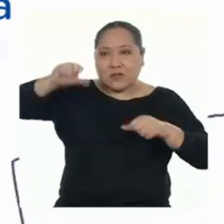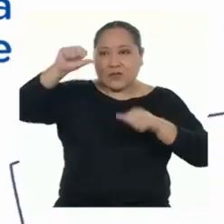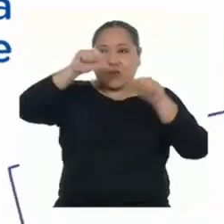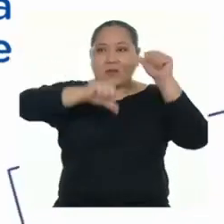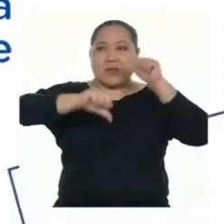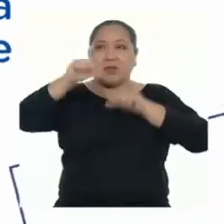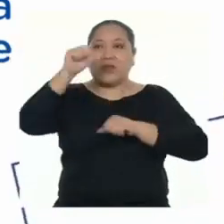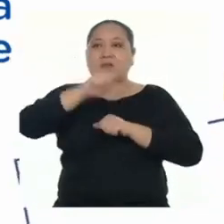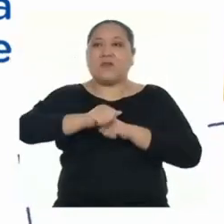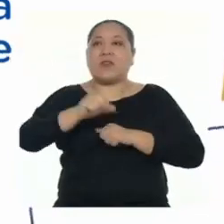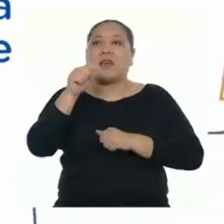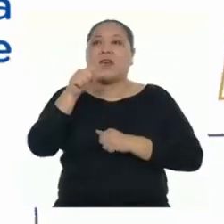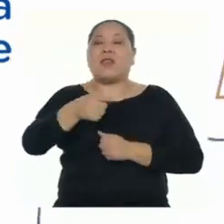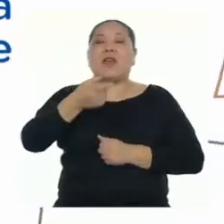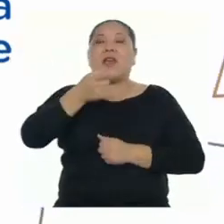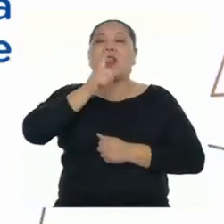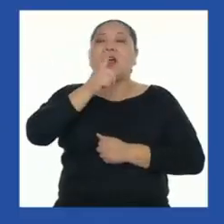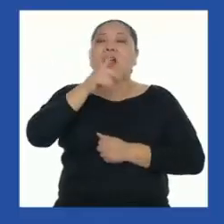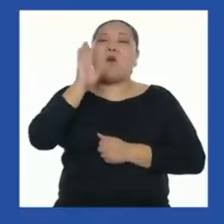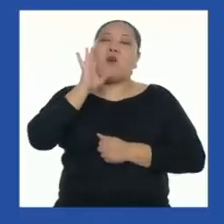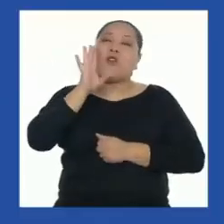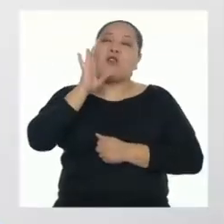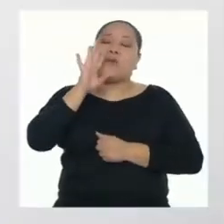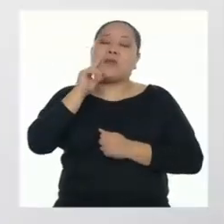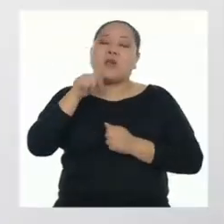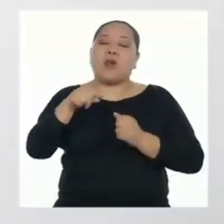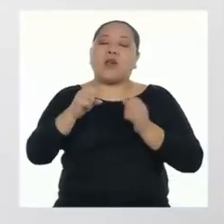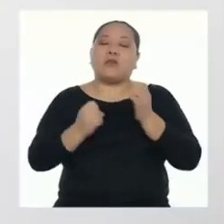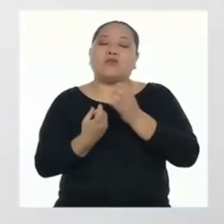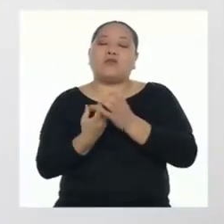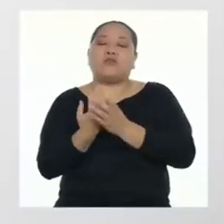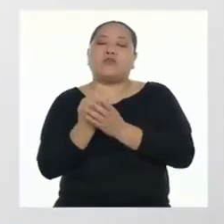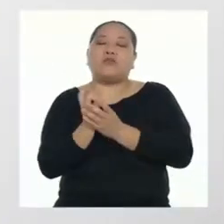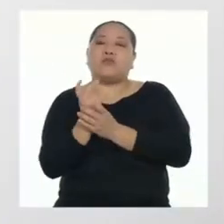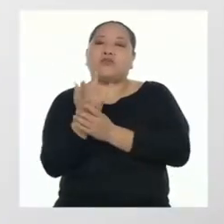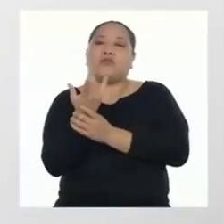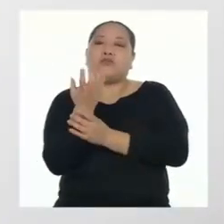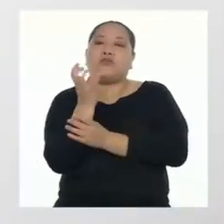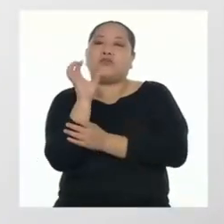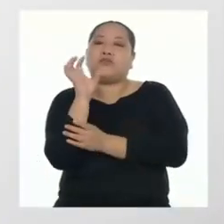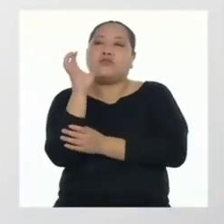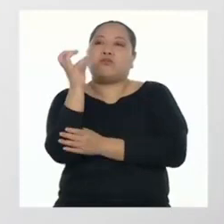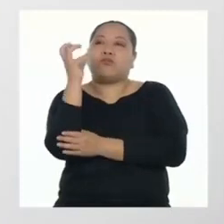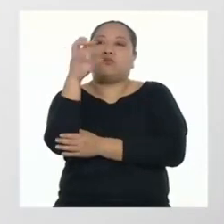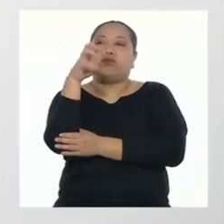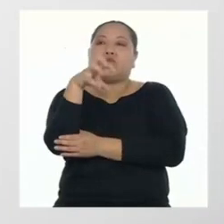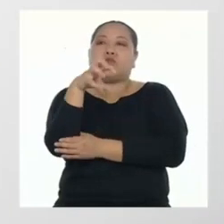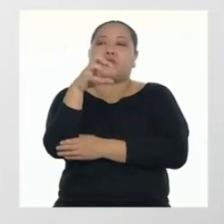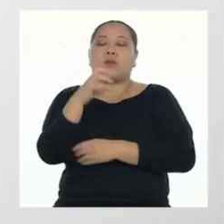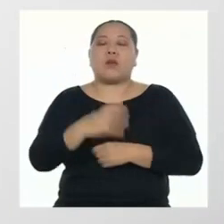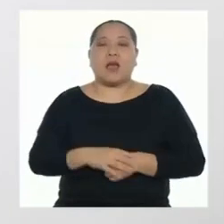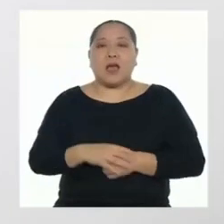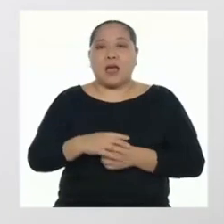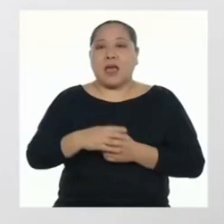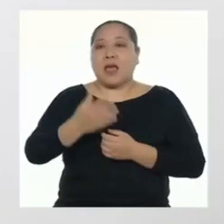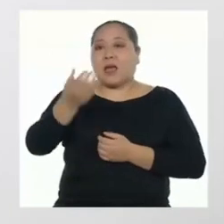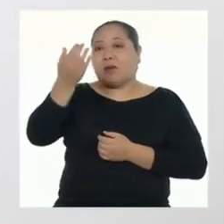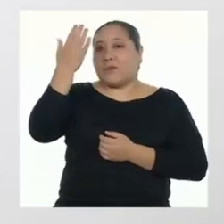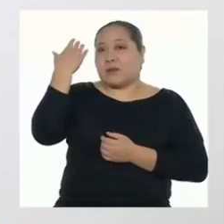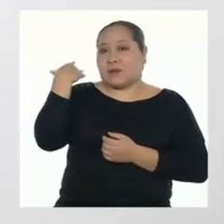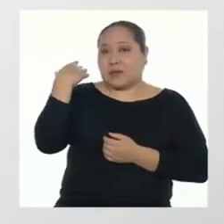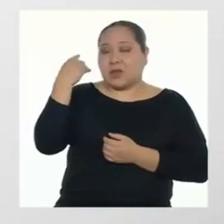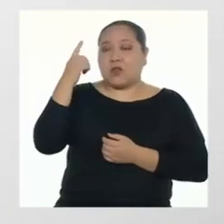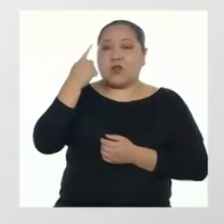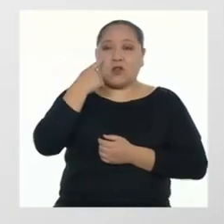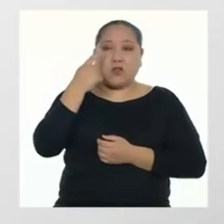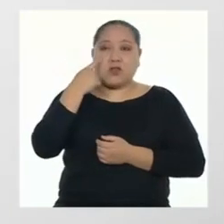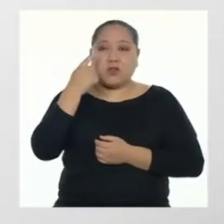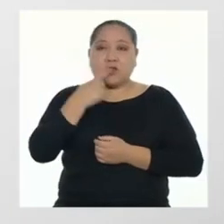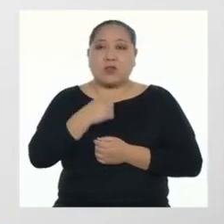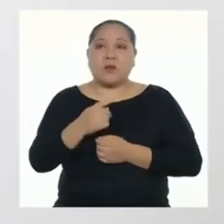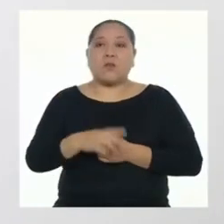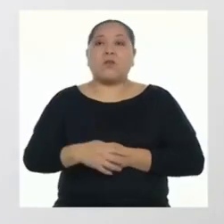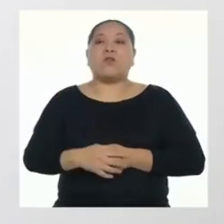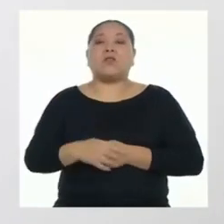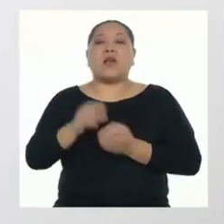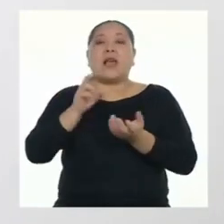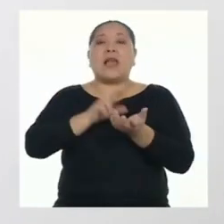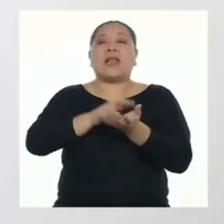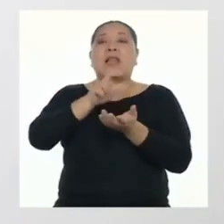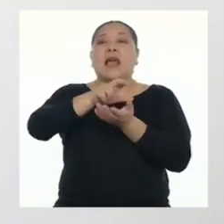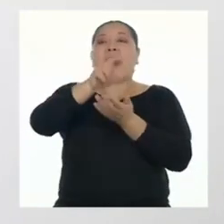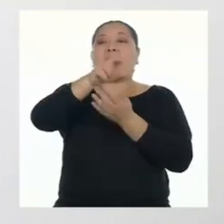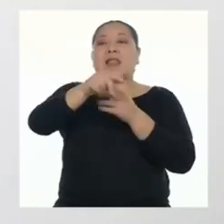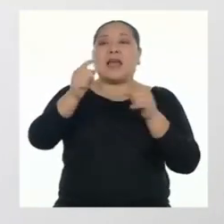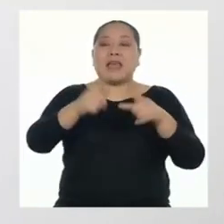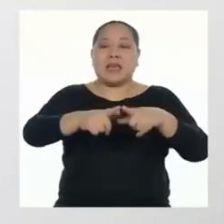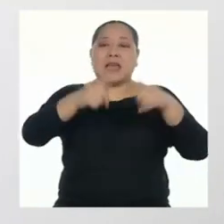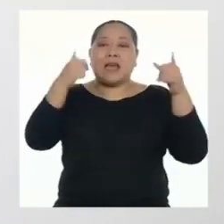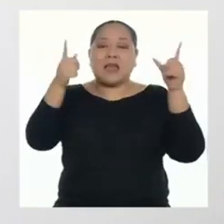el crecimiento de las plantas. En el programa anterior, conocimos el caso de la rana gigante del lago Titicaca, que se encuentra